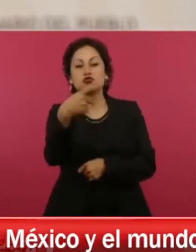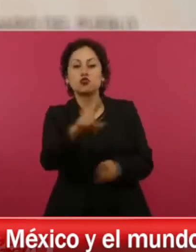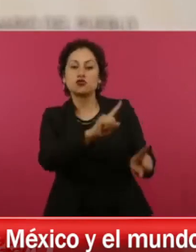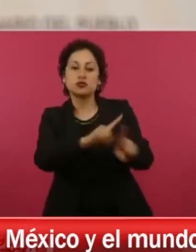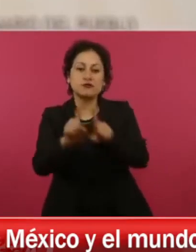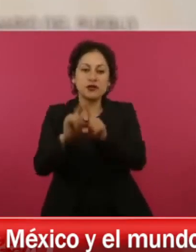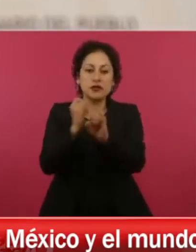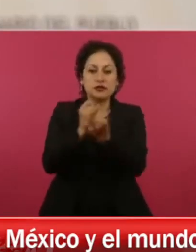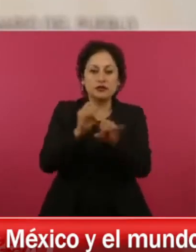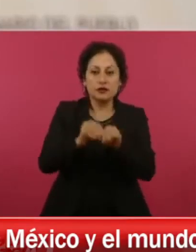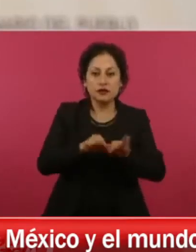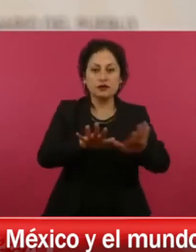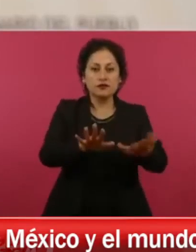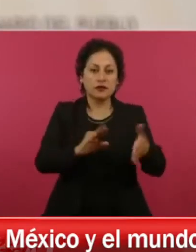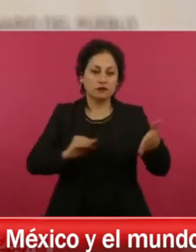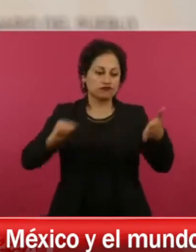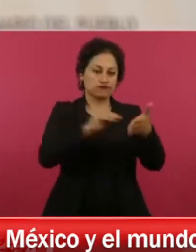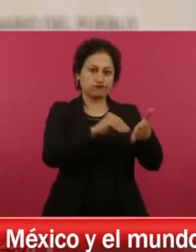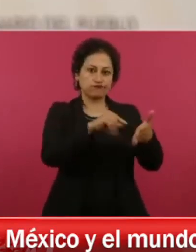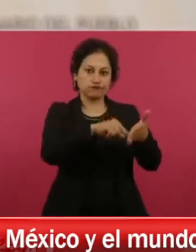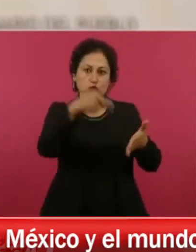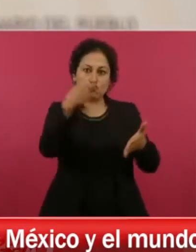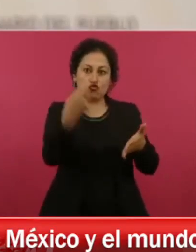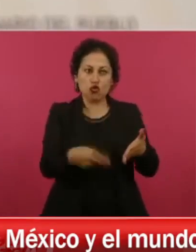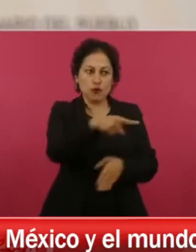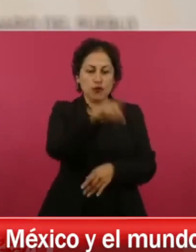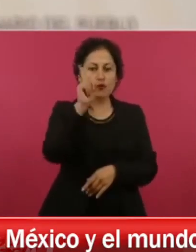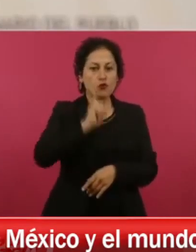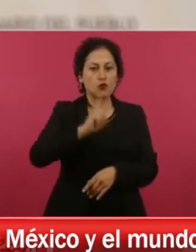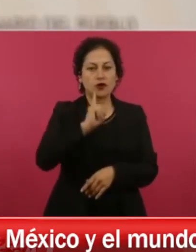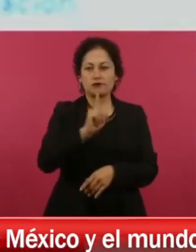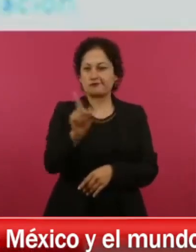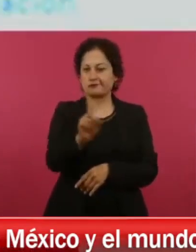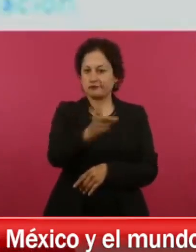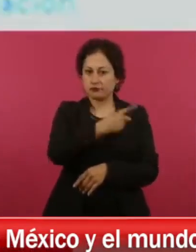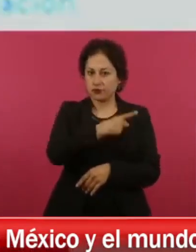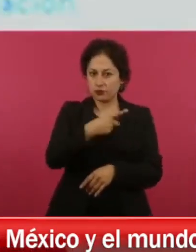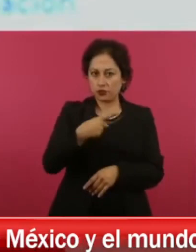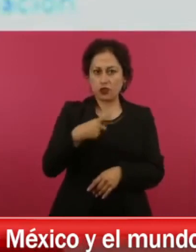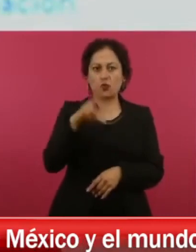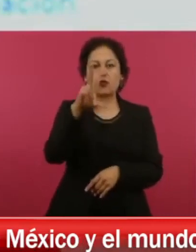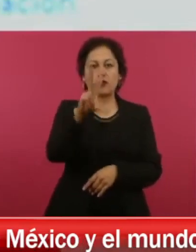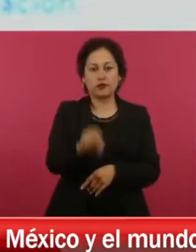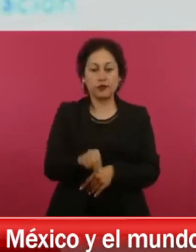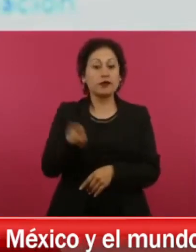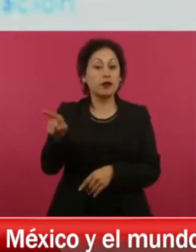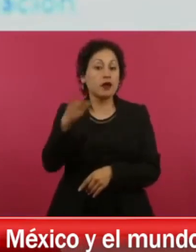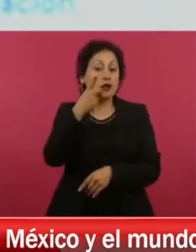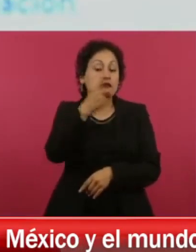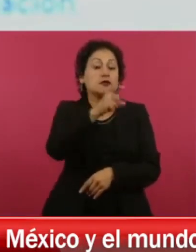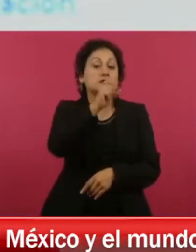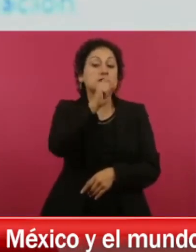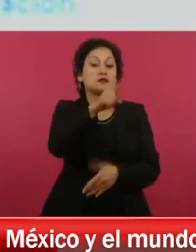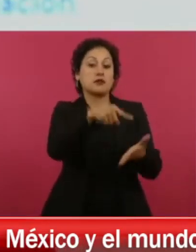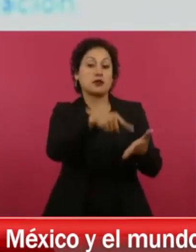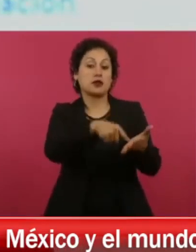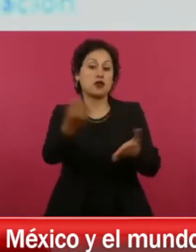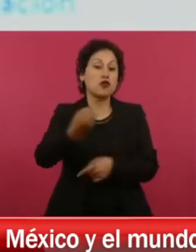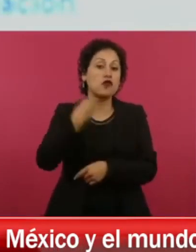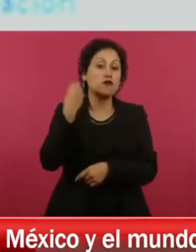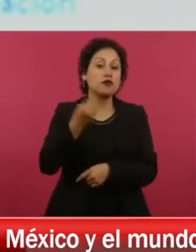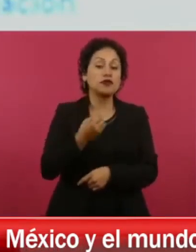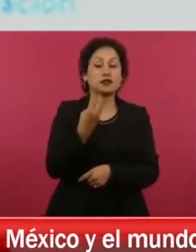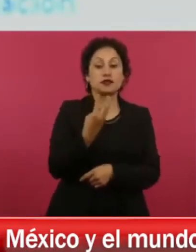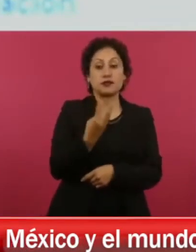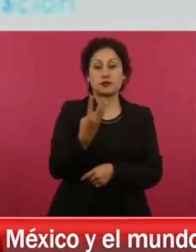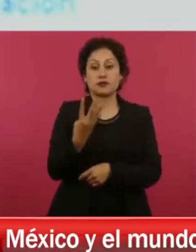que la aludan en particular hace referencia a las conferencias matutinas del tres cuatro cinco